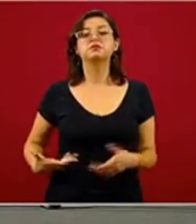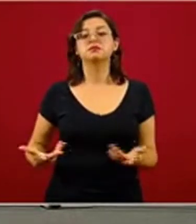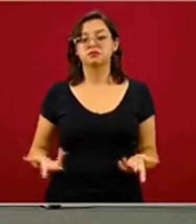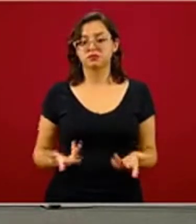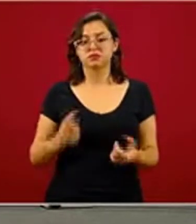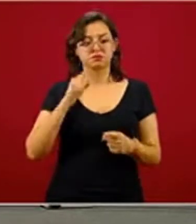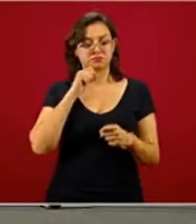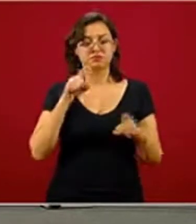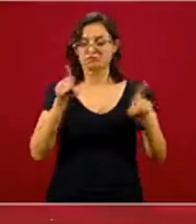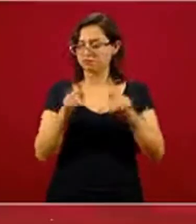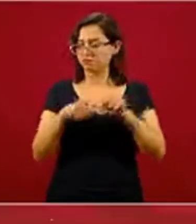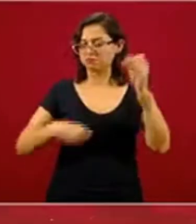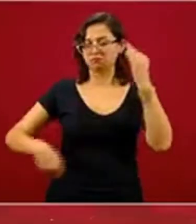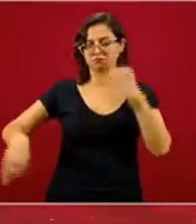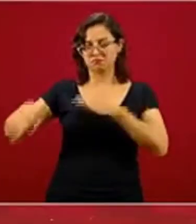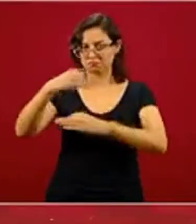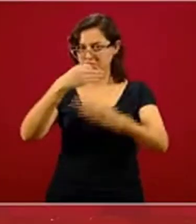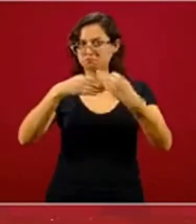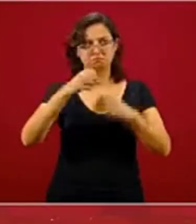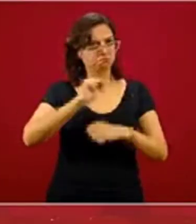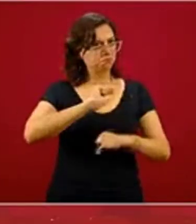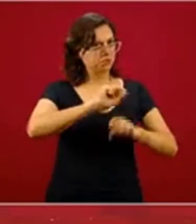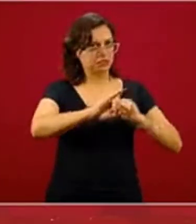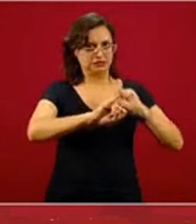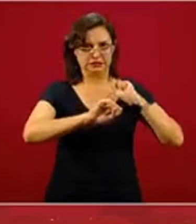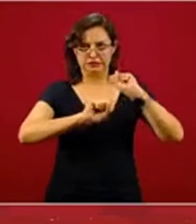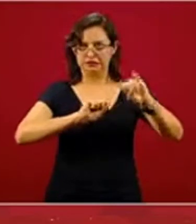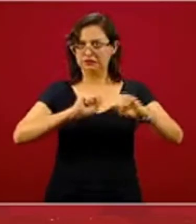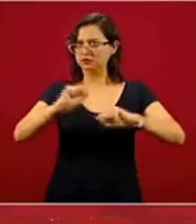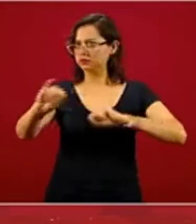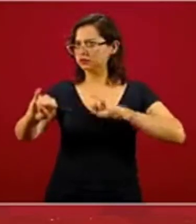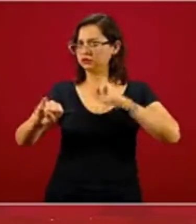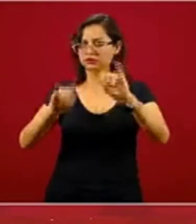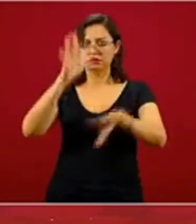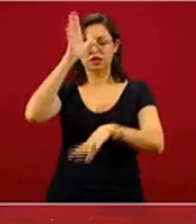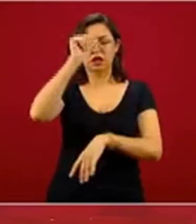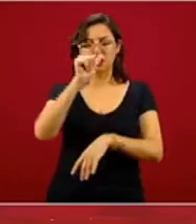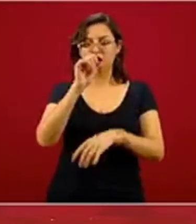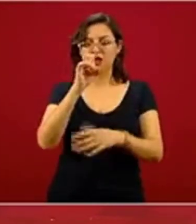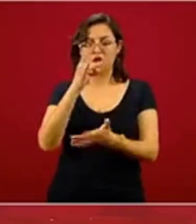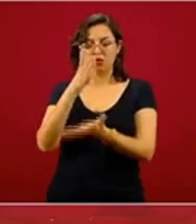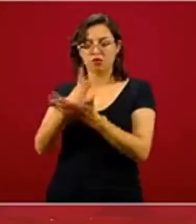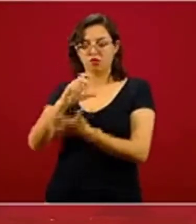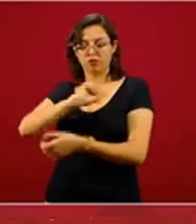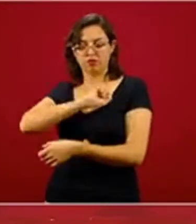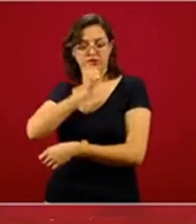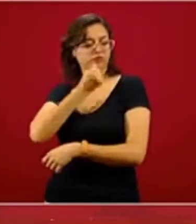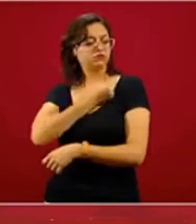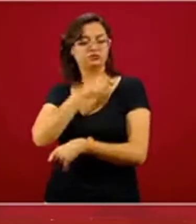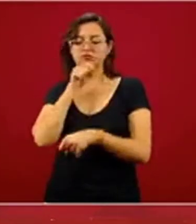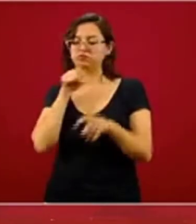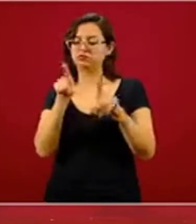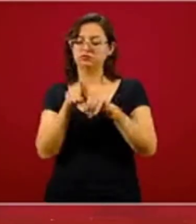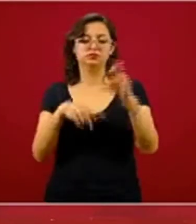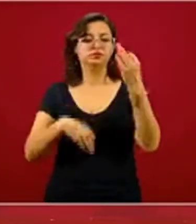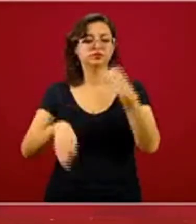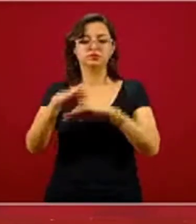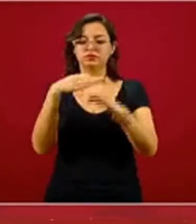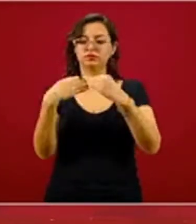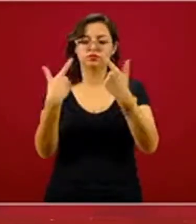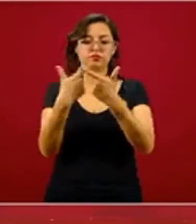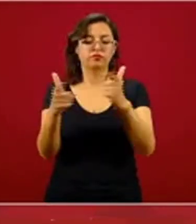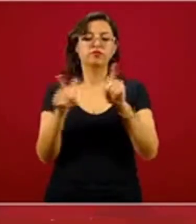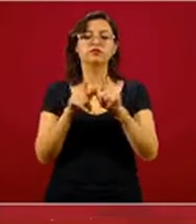consenso inmediato de no solamente los funcionarios y funcionarias del sector salud, sino de todo el grupo de trabajo que